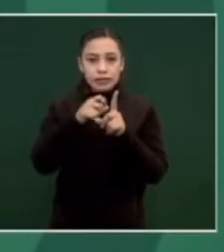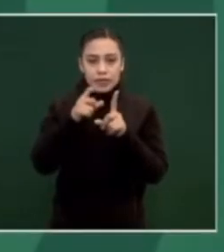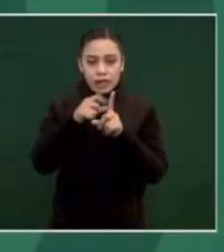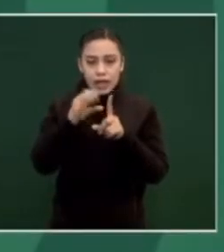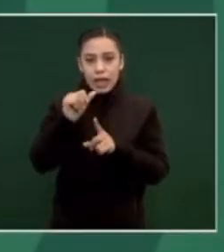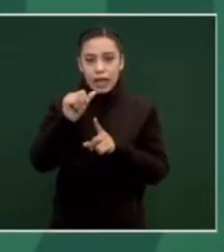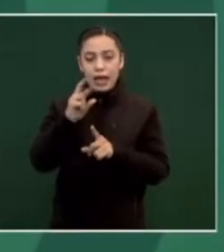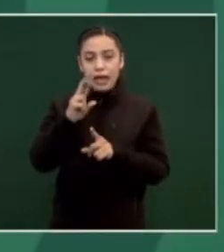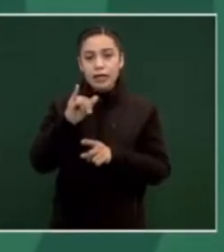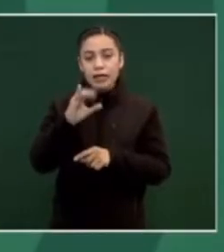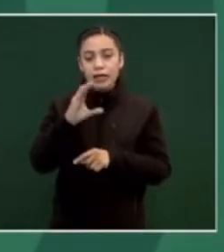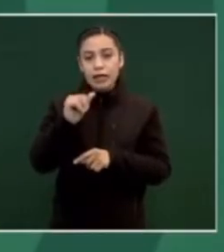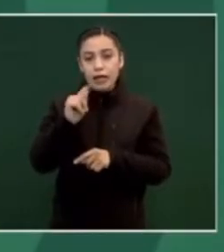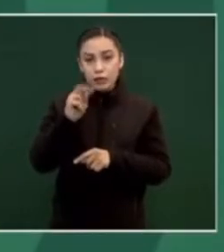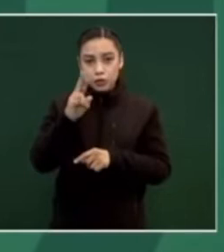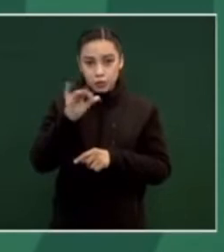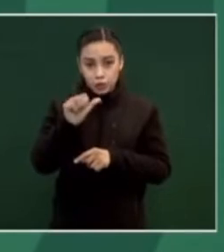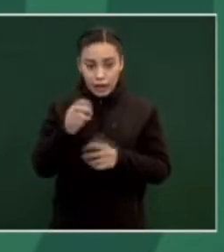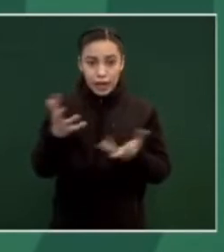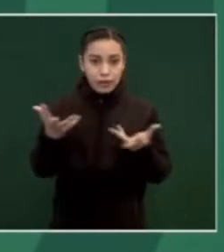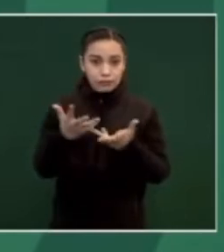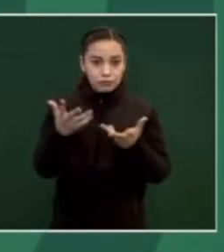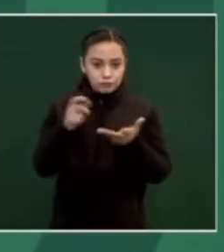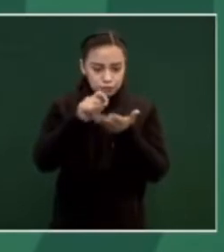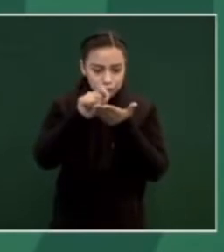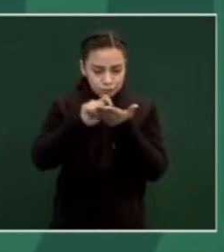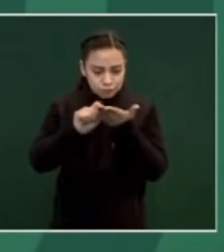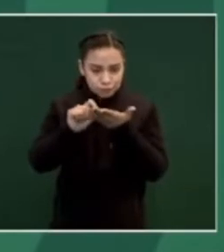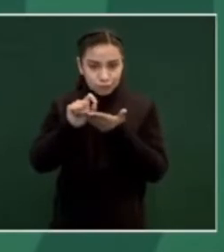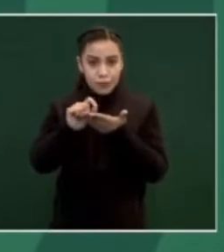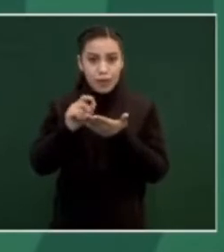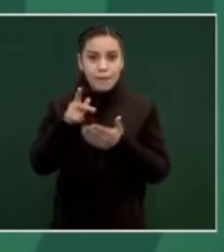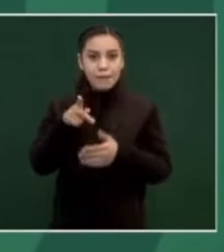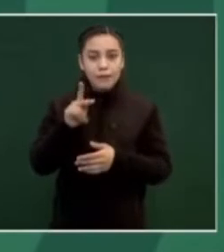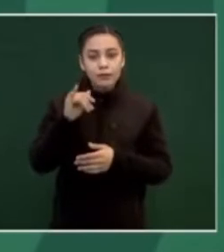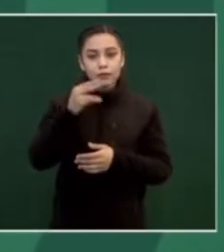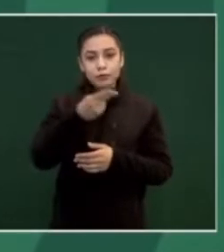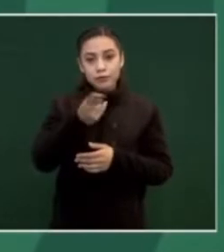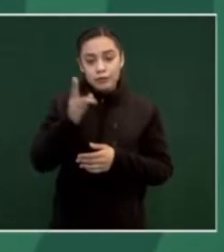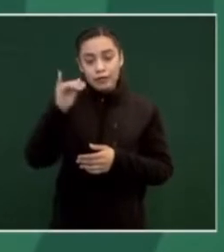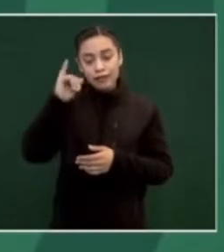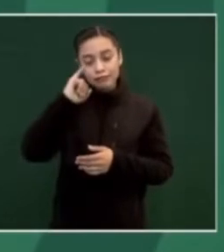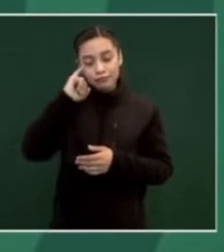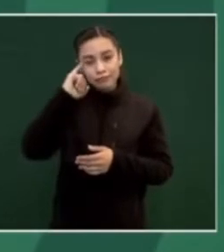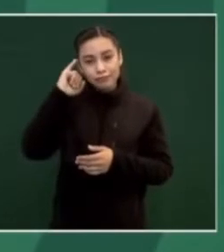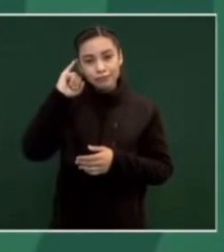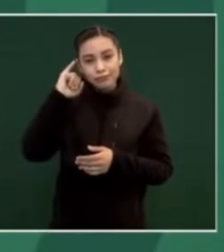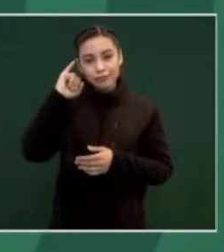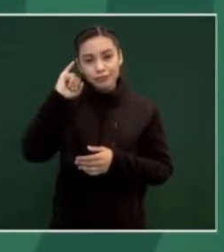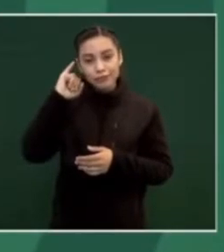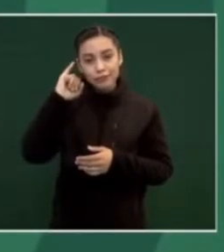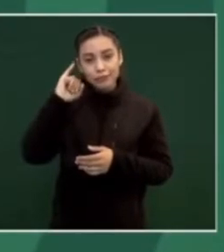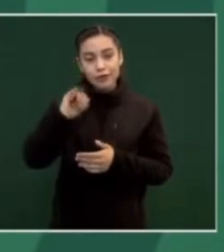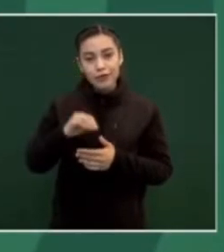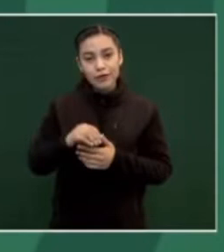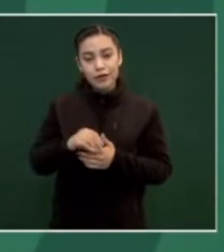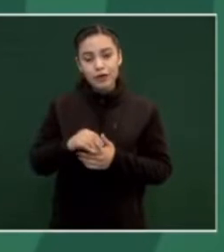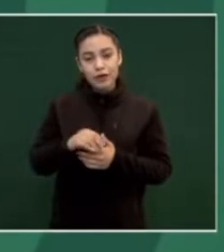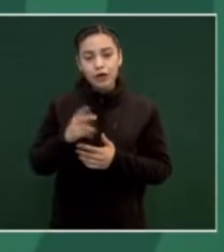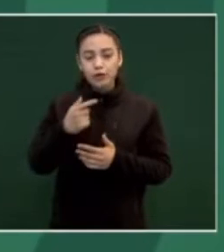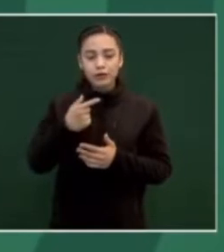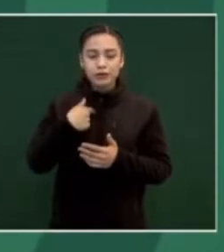lo que significa contar con el apoyo sólo voy a hablar de